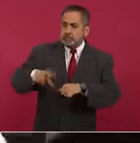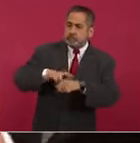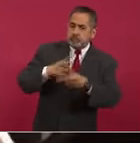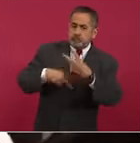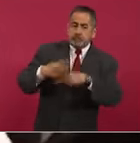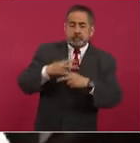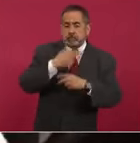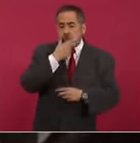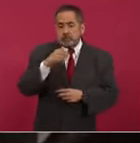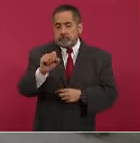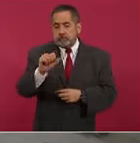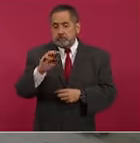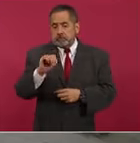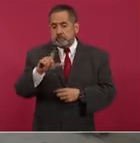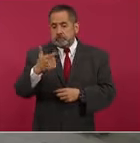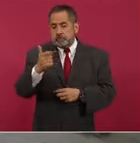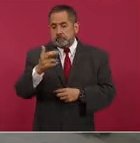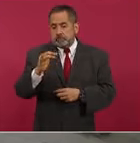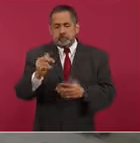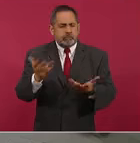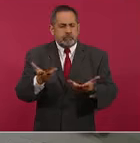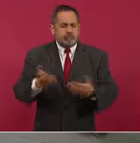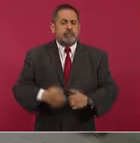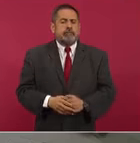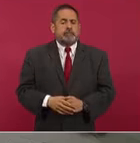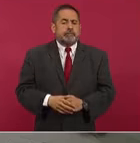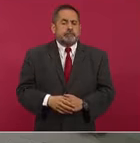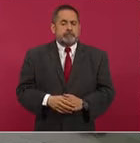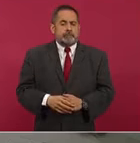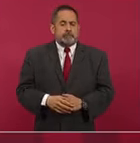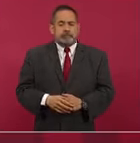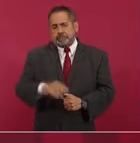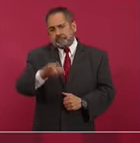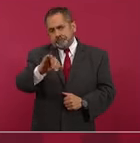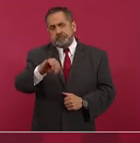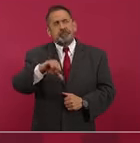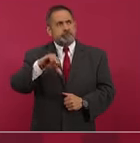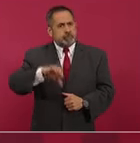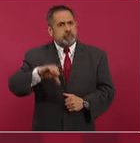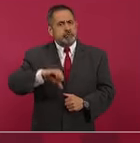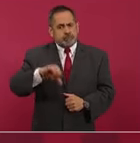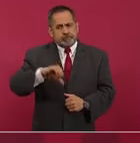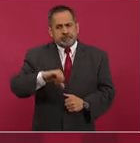Samuel García, si nos puede confirmar. Sí, hoy tengo